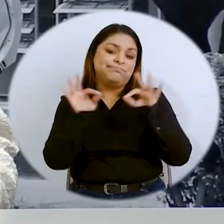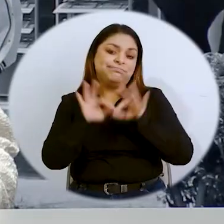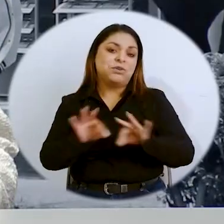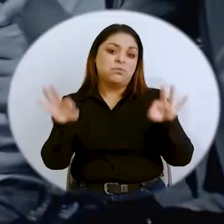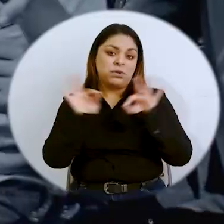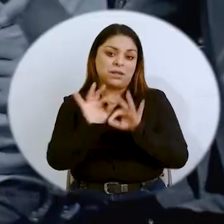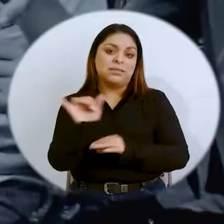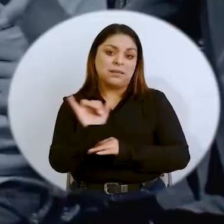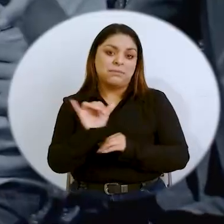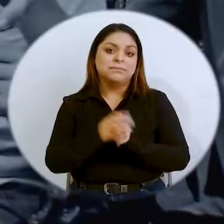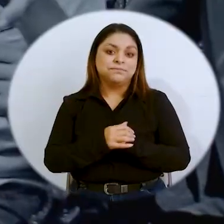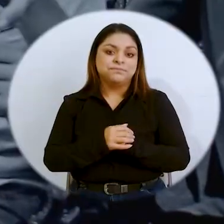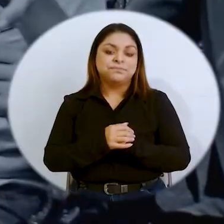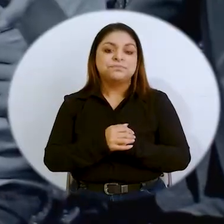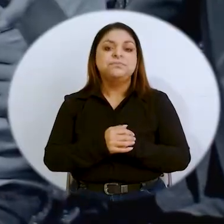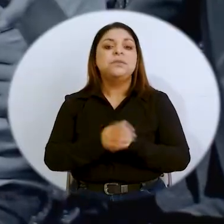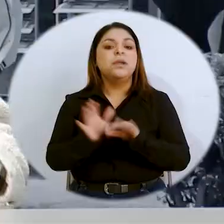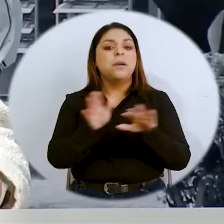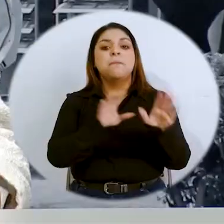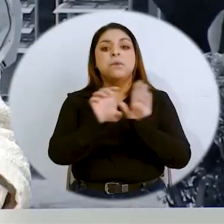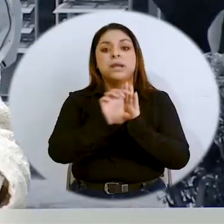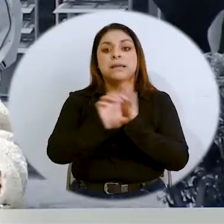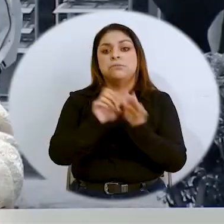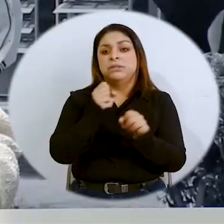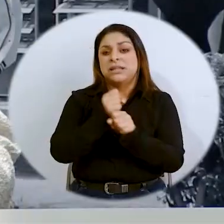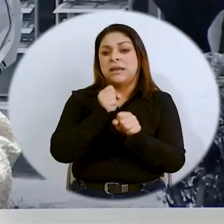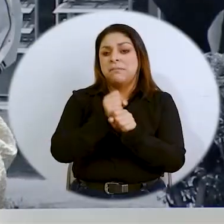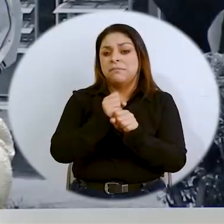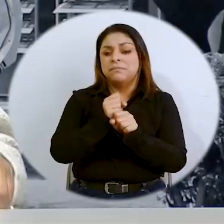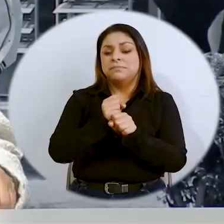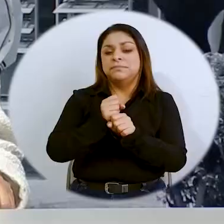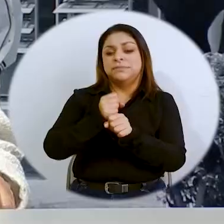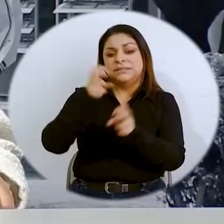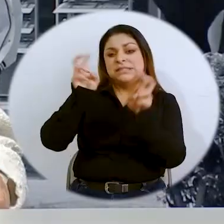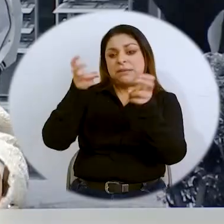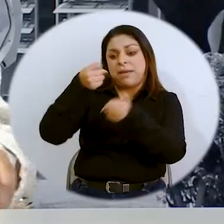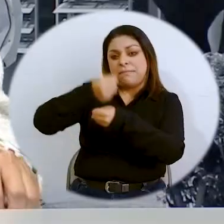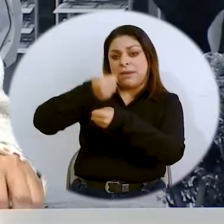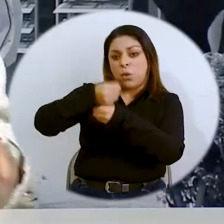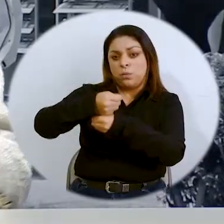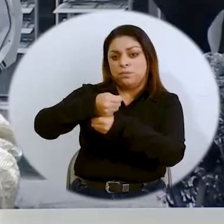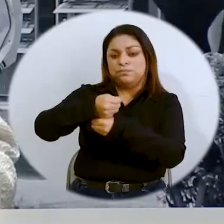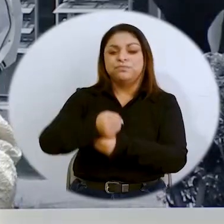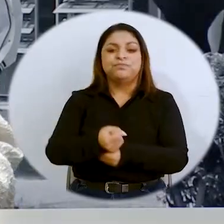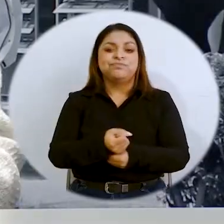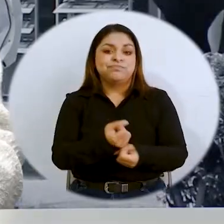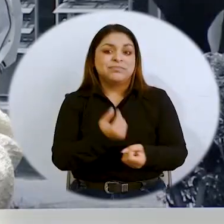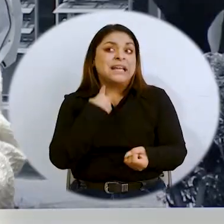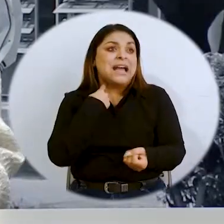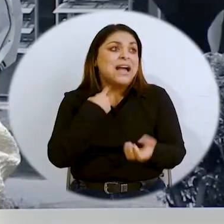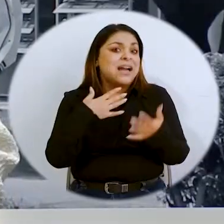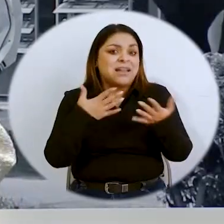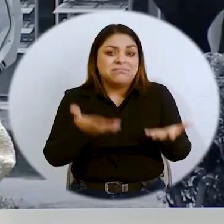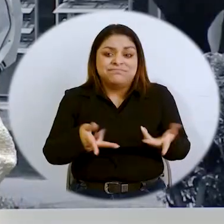educación también es muy importante. El tema de, por ejemplo, del empleo en esos territorios, costo de vida, por